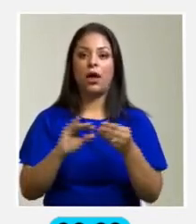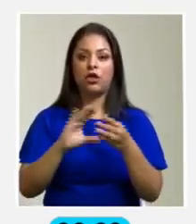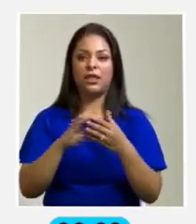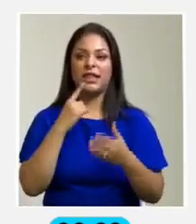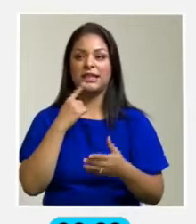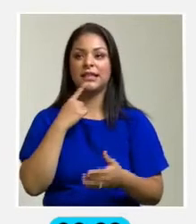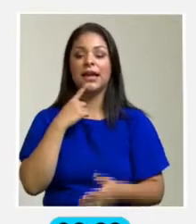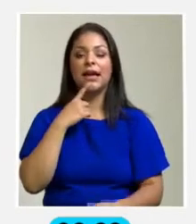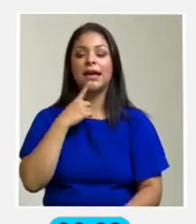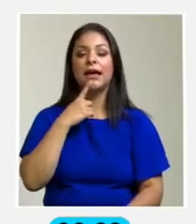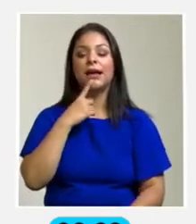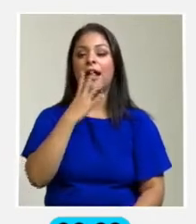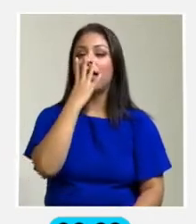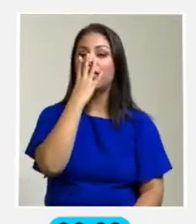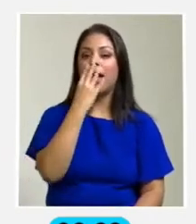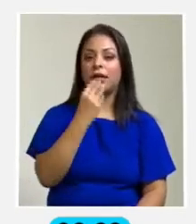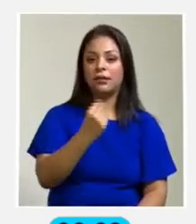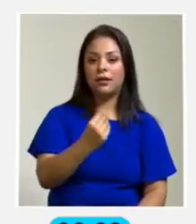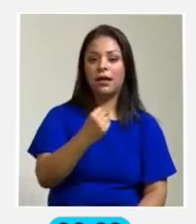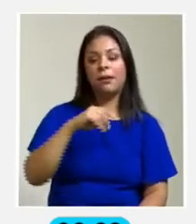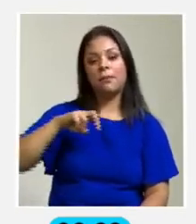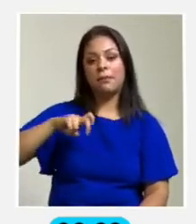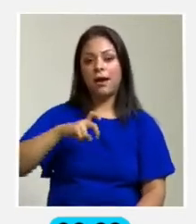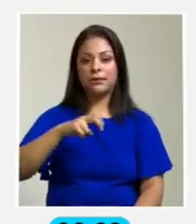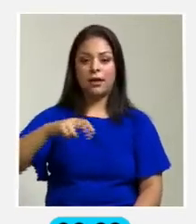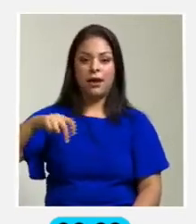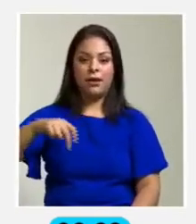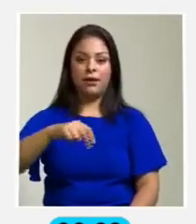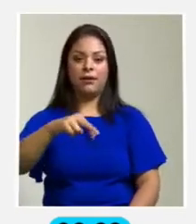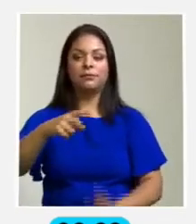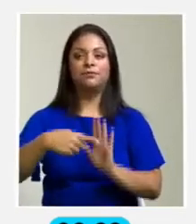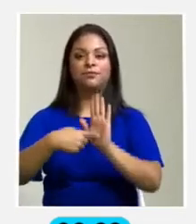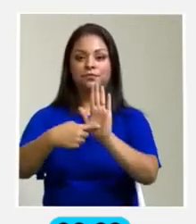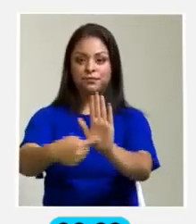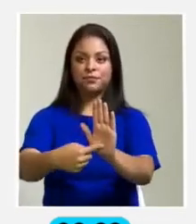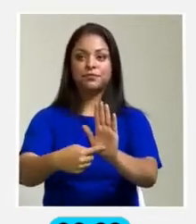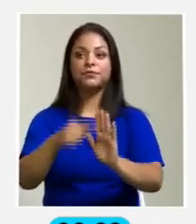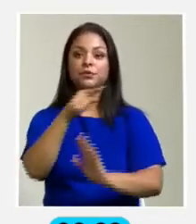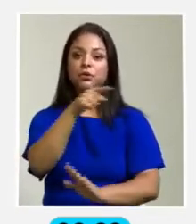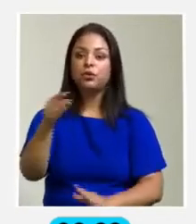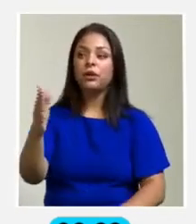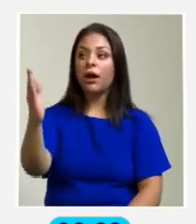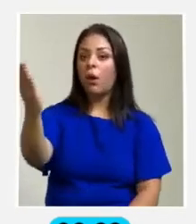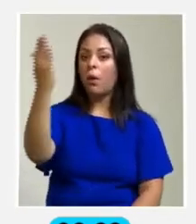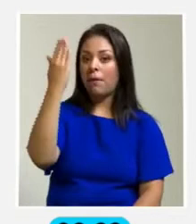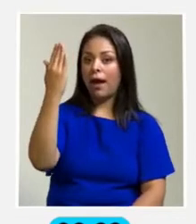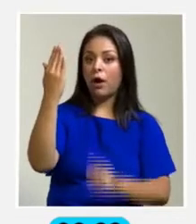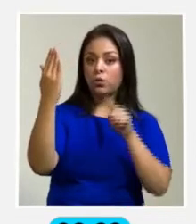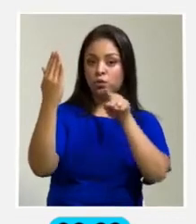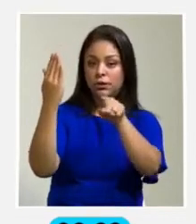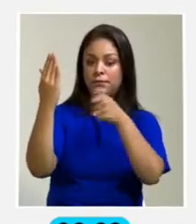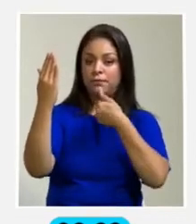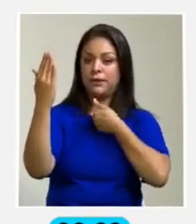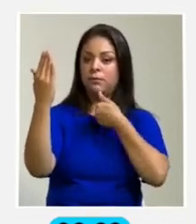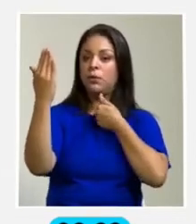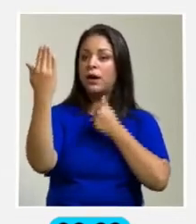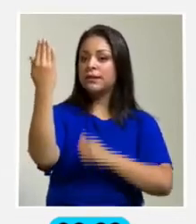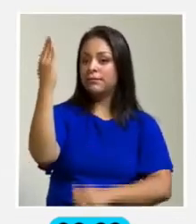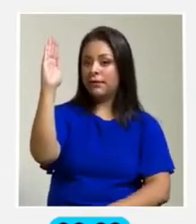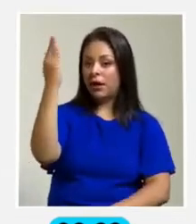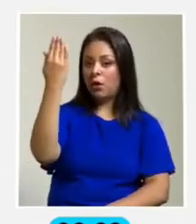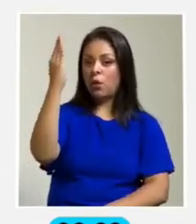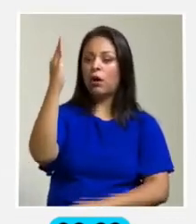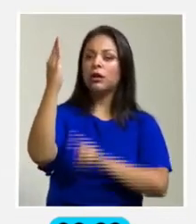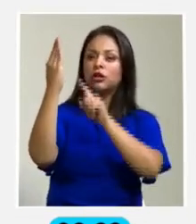pasarela. Obsérvate en un espejo y realiza un dibujo donde describas las características que te